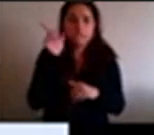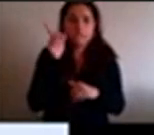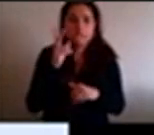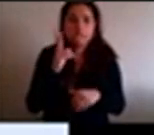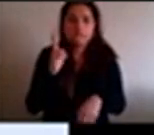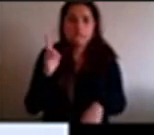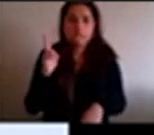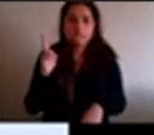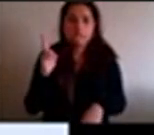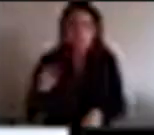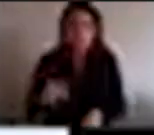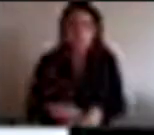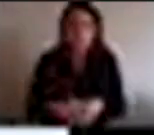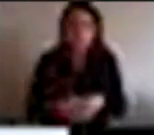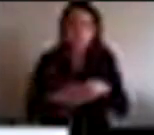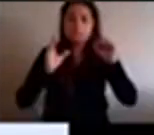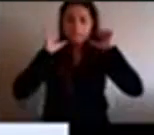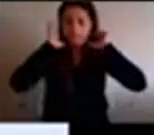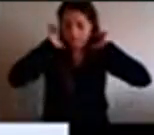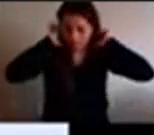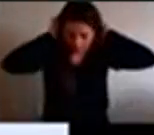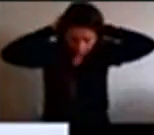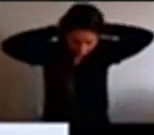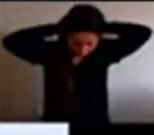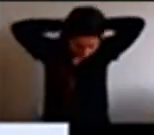año. Gracias.